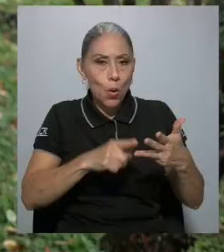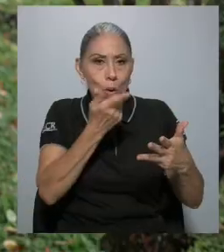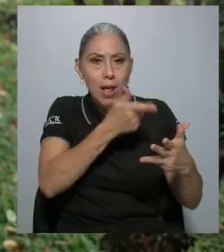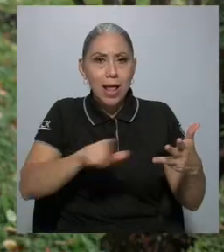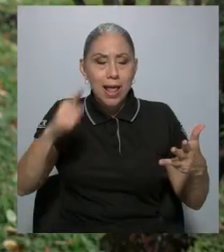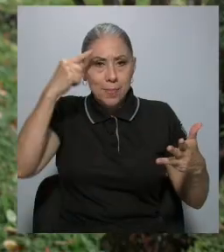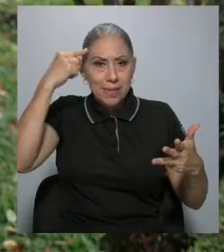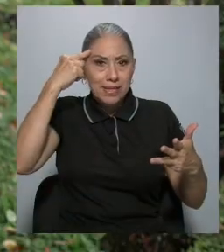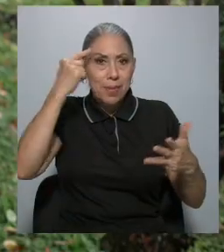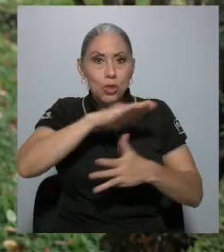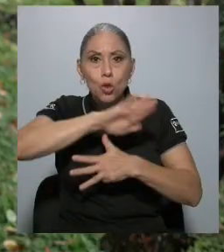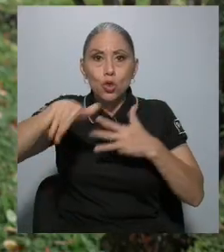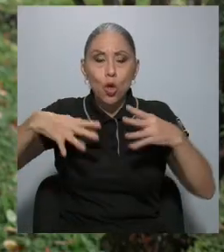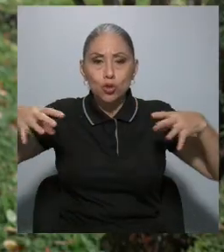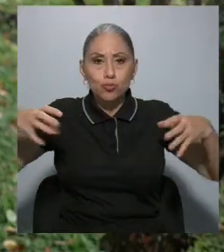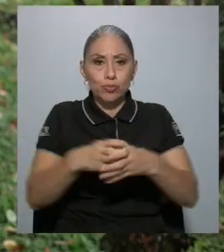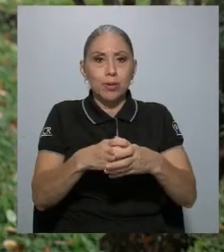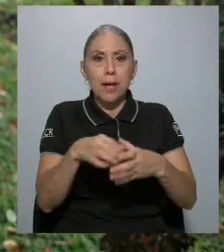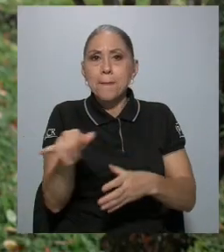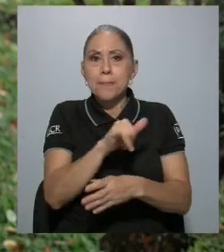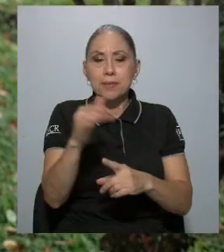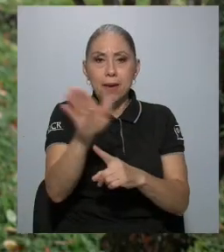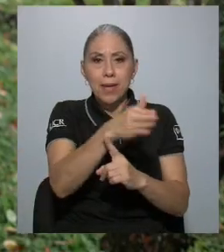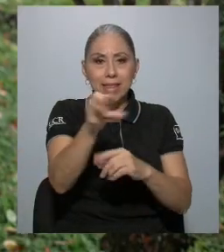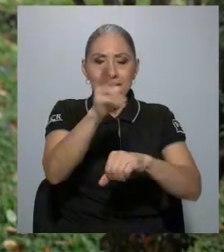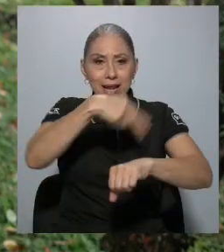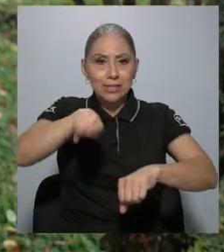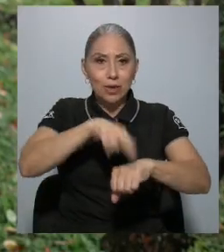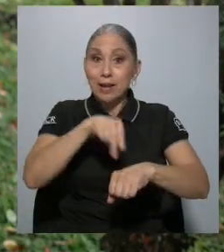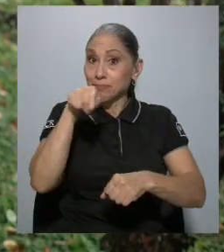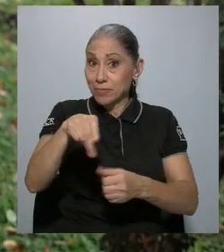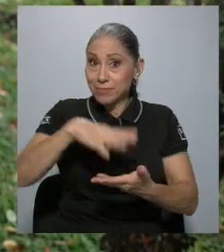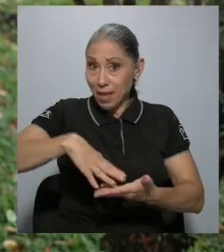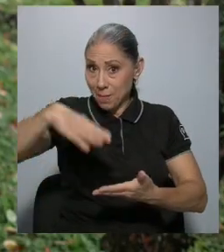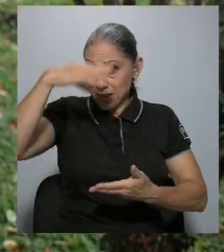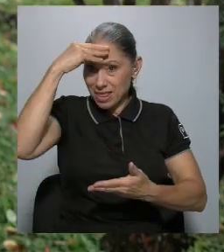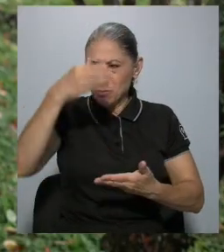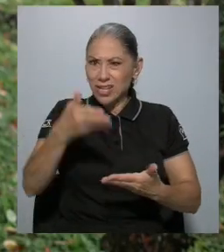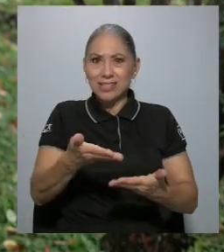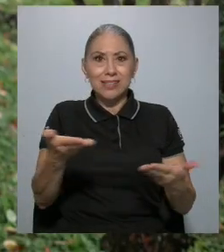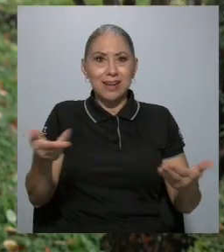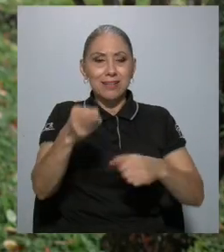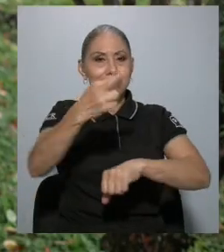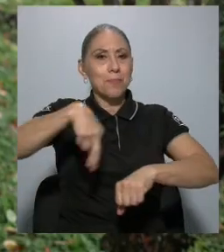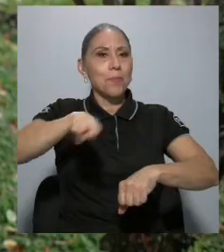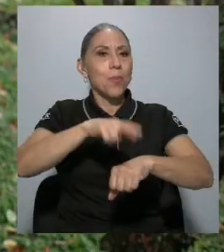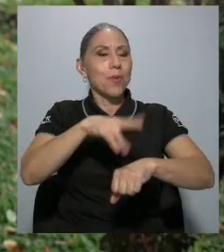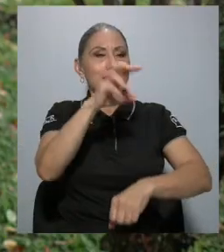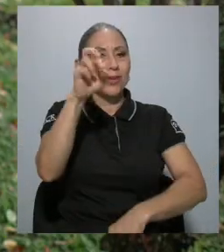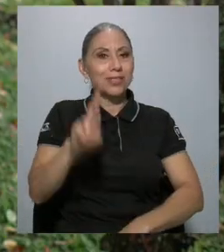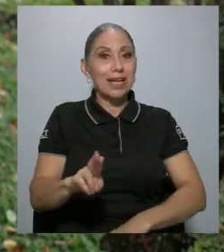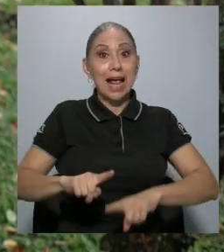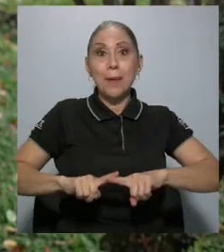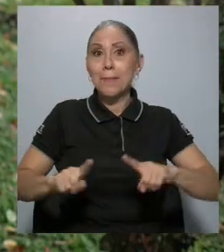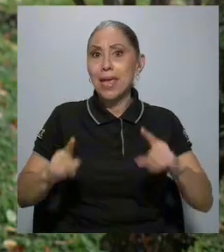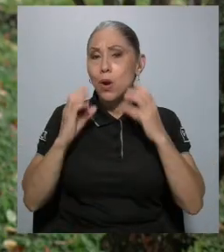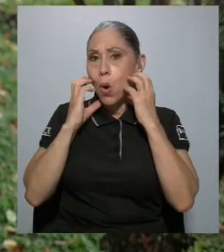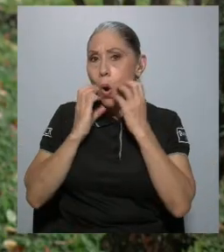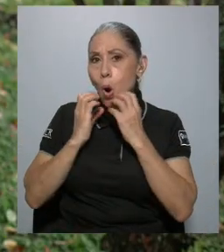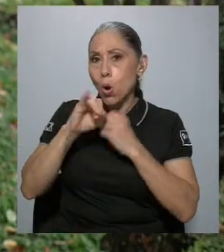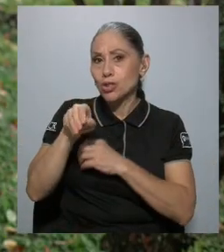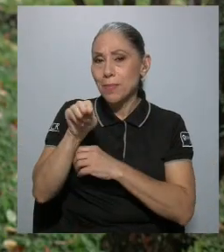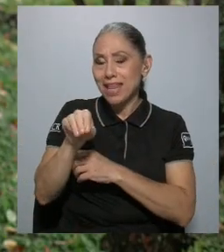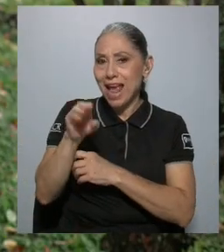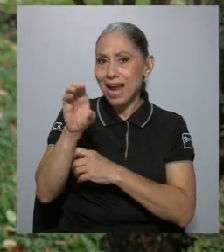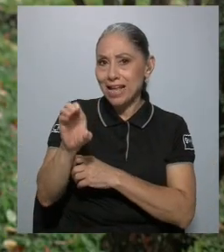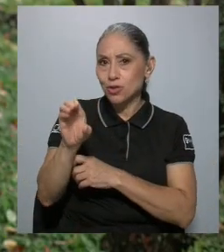con la misma bandera nacional. Así aprendimos a ser República de Costa Rica. Pero José María Castro